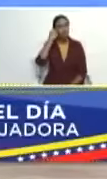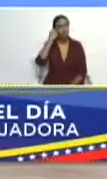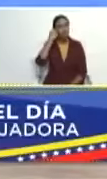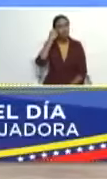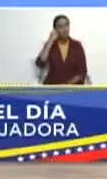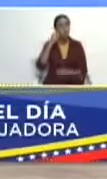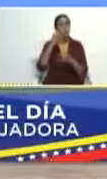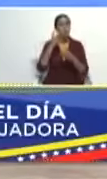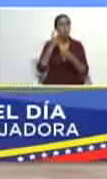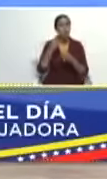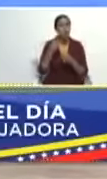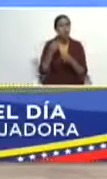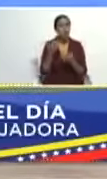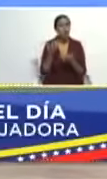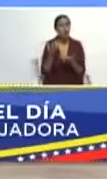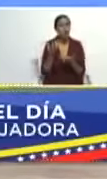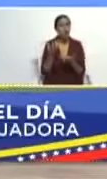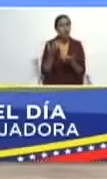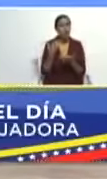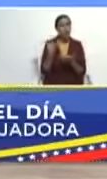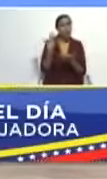cuántas luchas hemos dado en estos años.